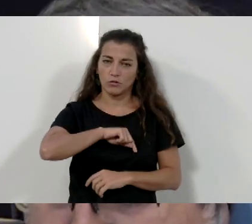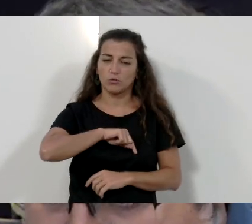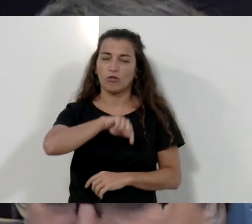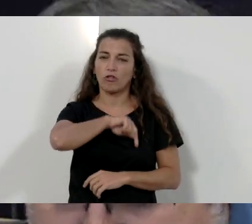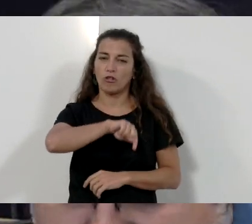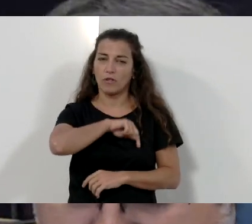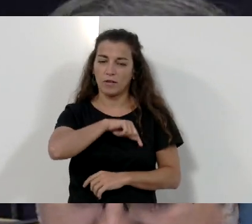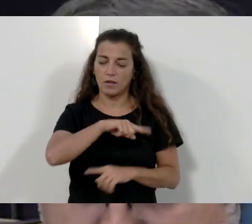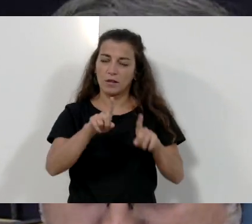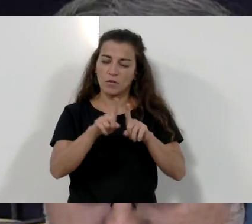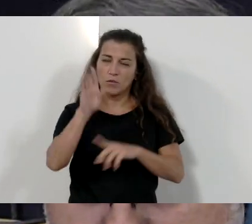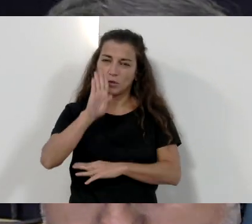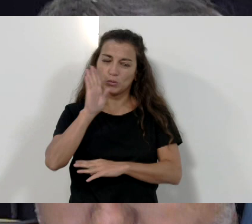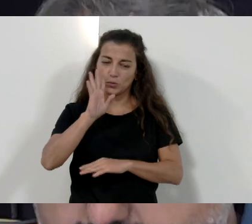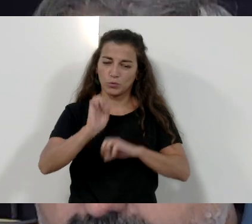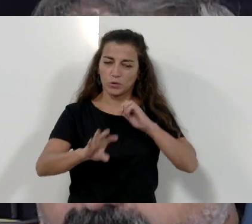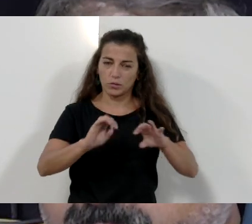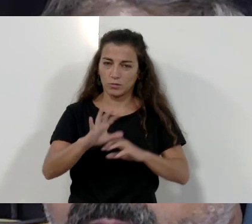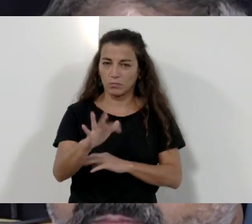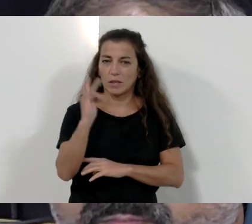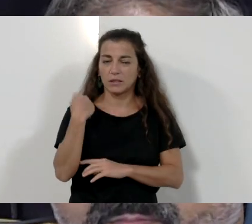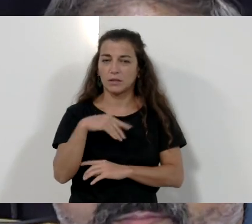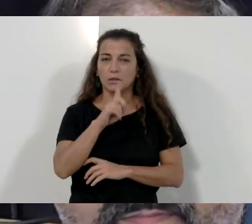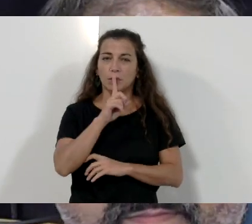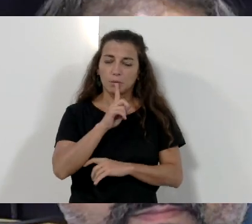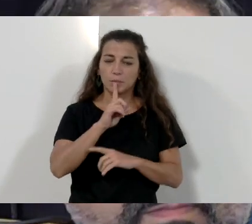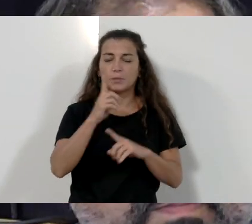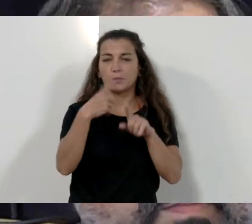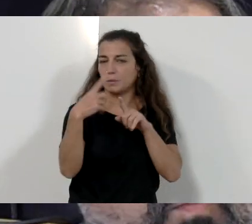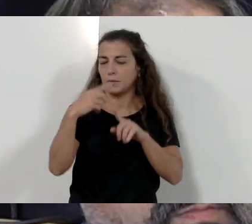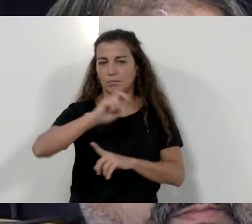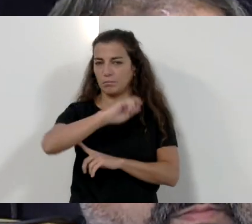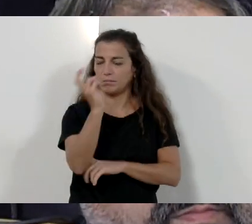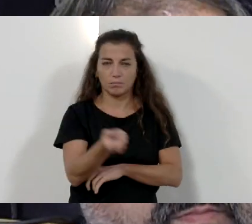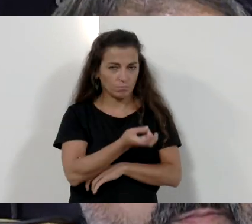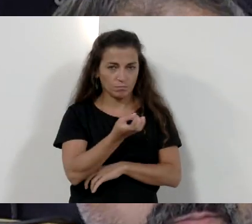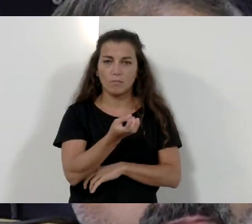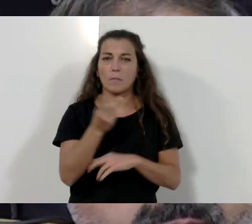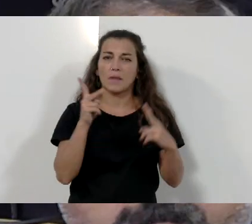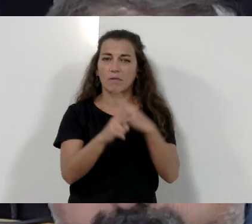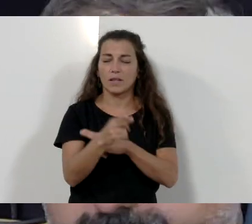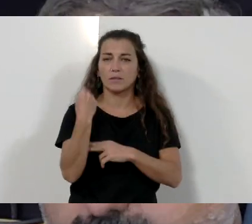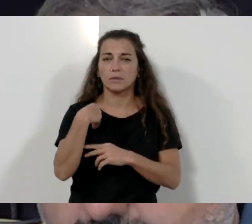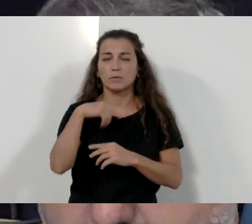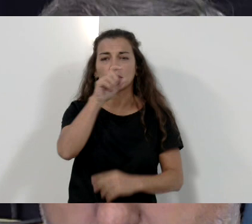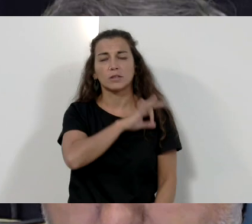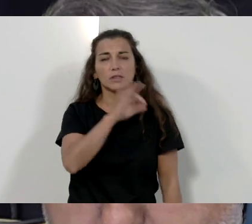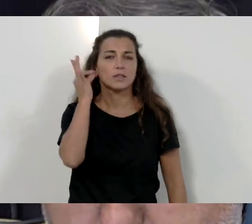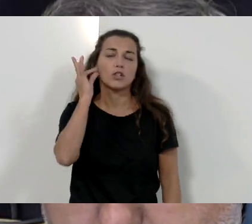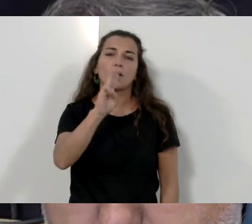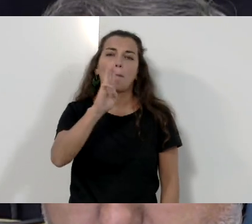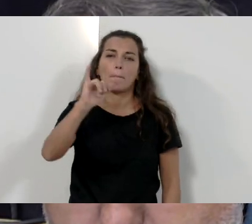Tomo nota de las propuestas que ha formulado la señora Peinado y